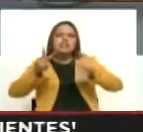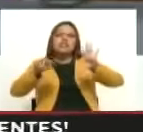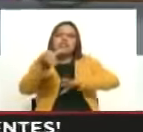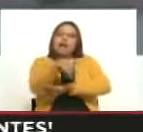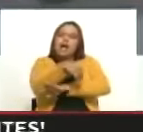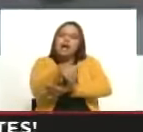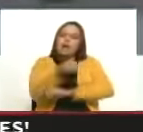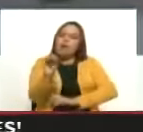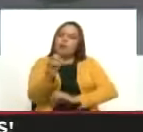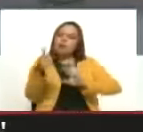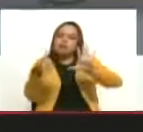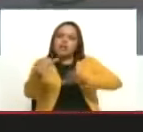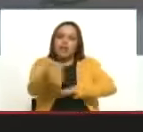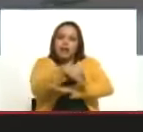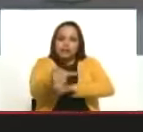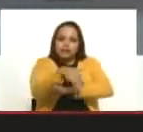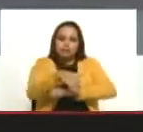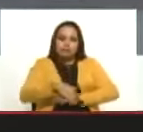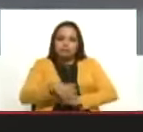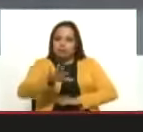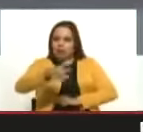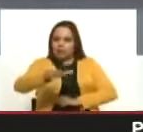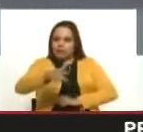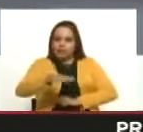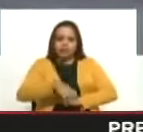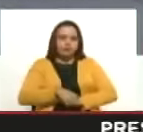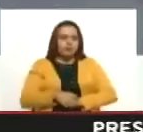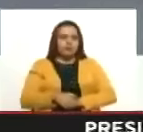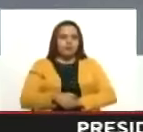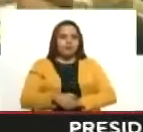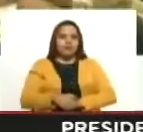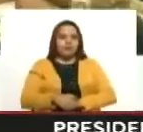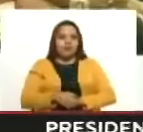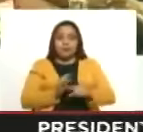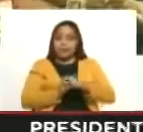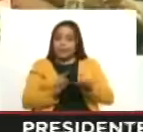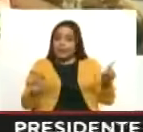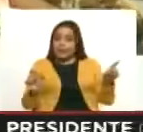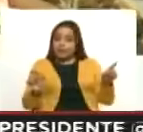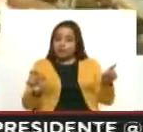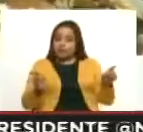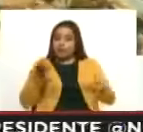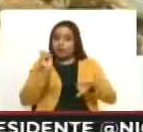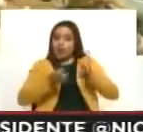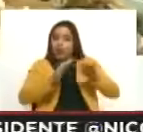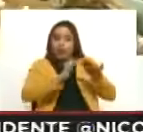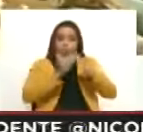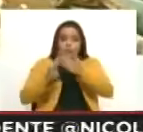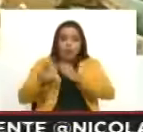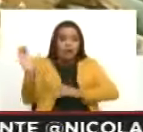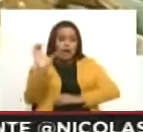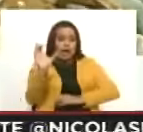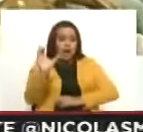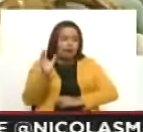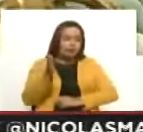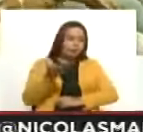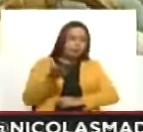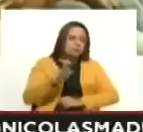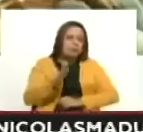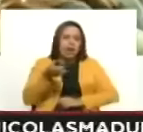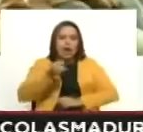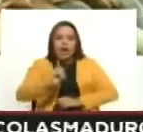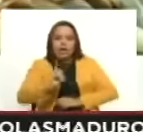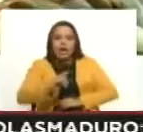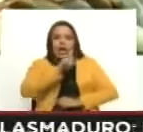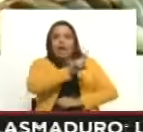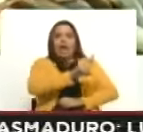calles. 6 calles, vamos a poner. Pero hay comunidades que aquí en Caracas tienen